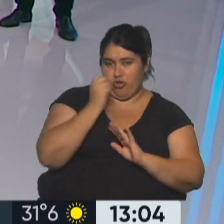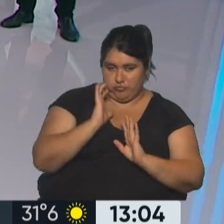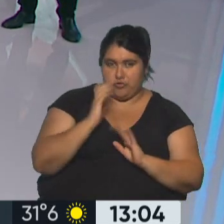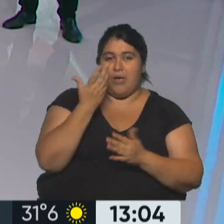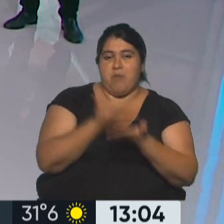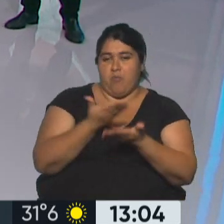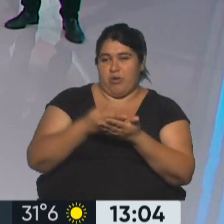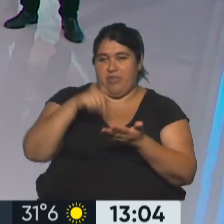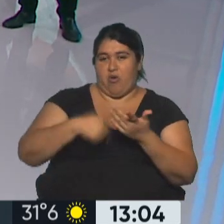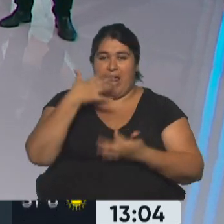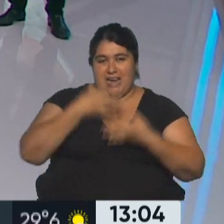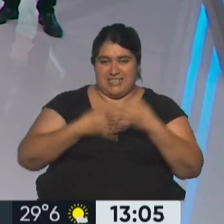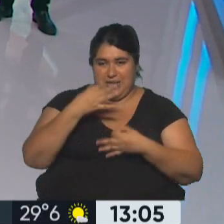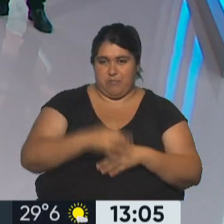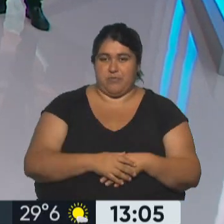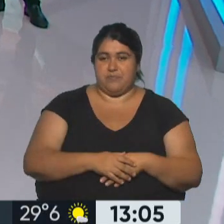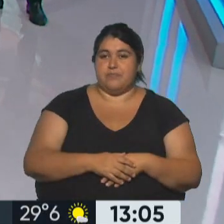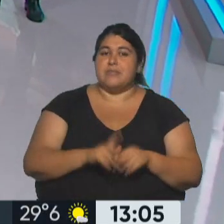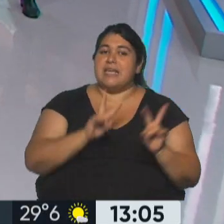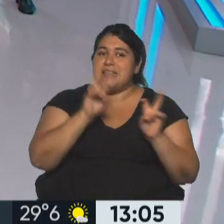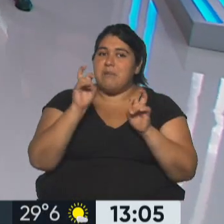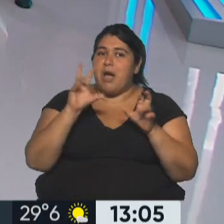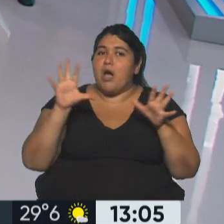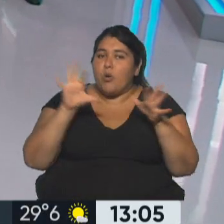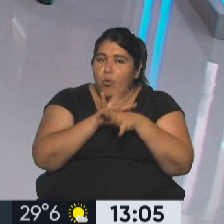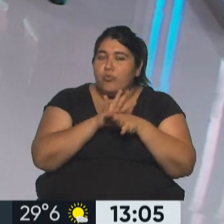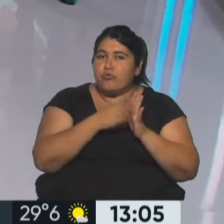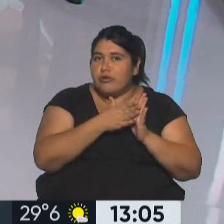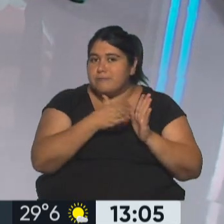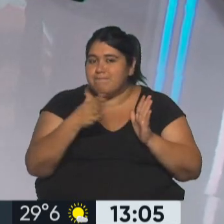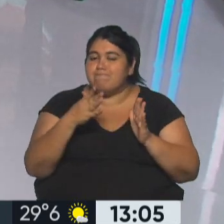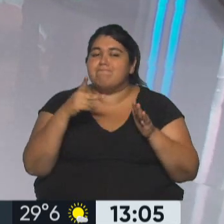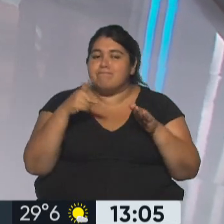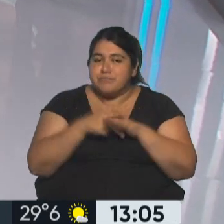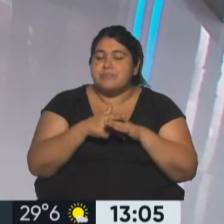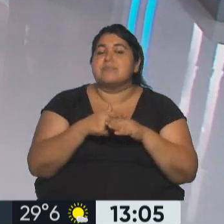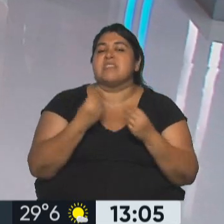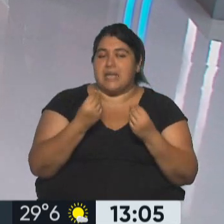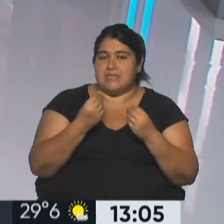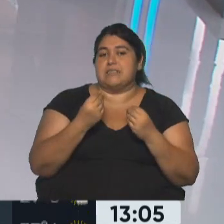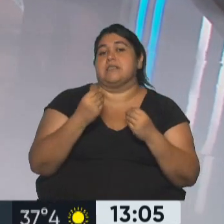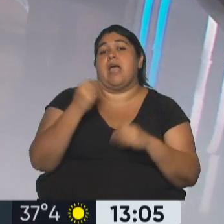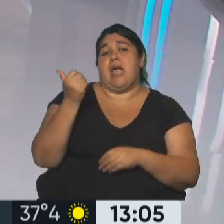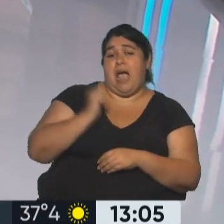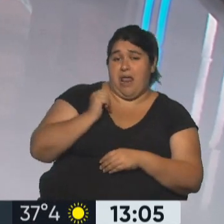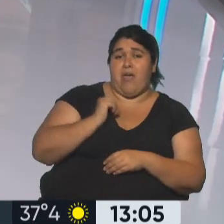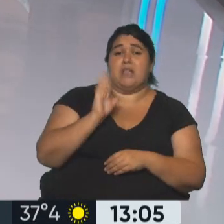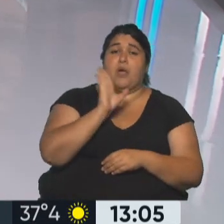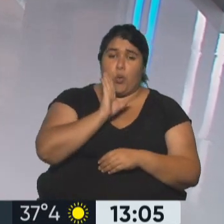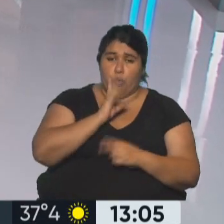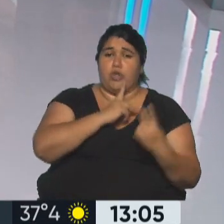datos que ya analizamos, pero sucedió algo, por supuesto, y seguimos avanzando en los logros. Gira por Canadá y Estados